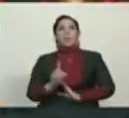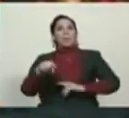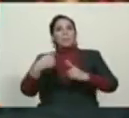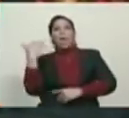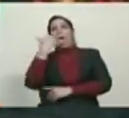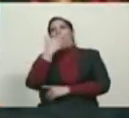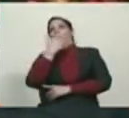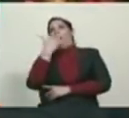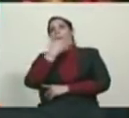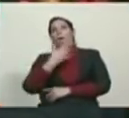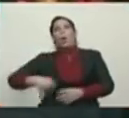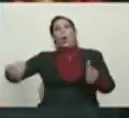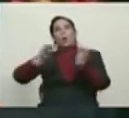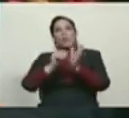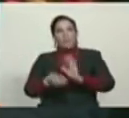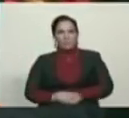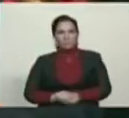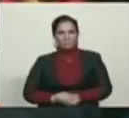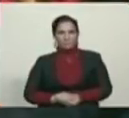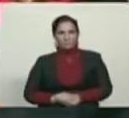reír otra vez.